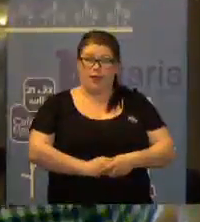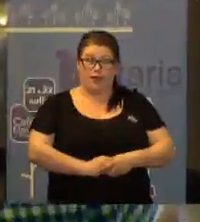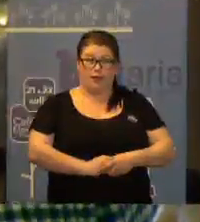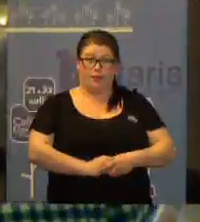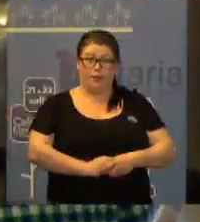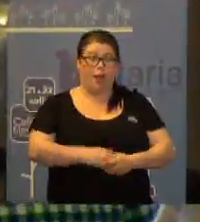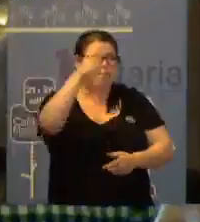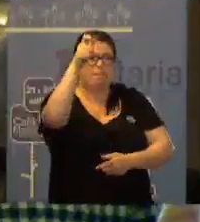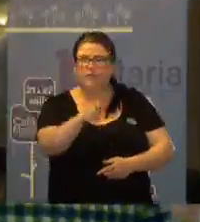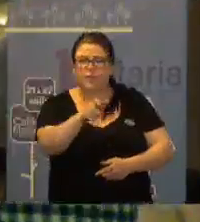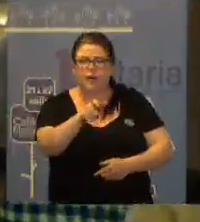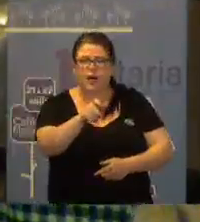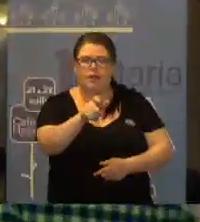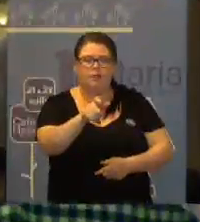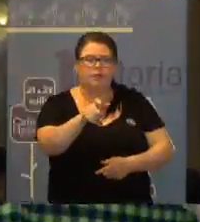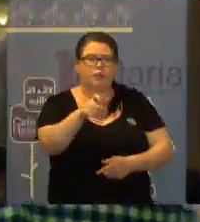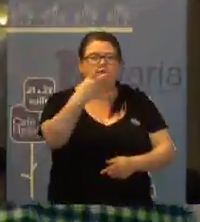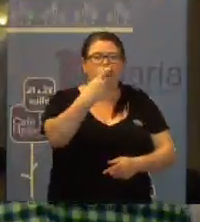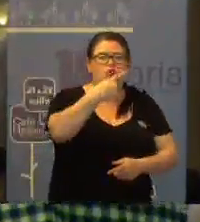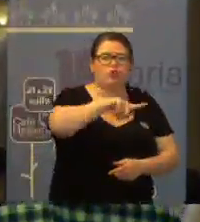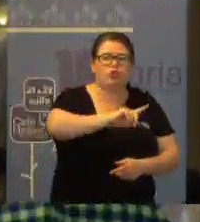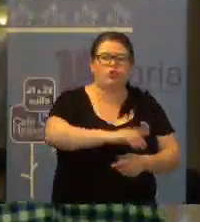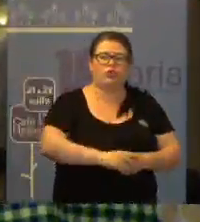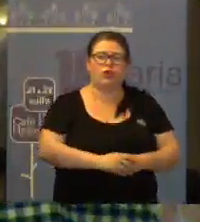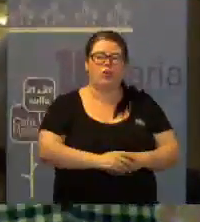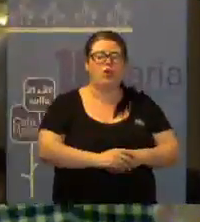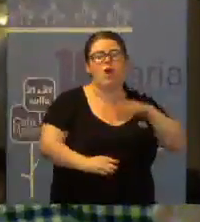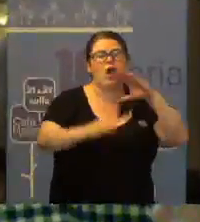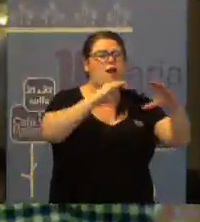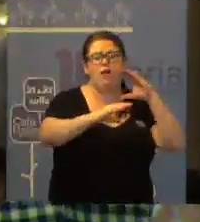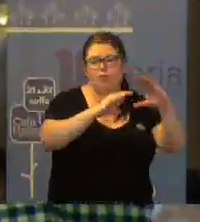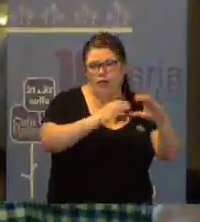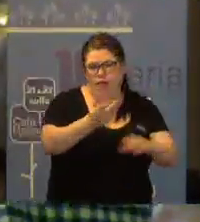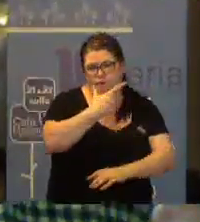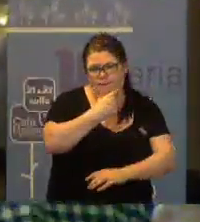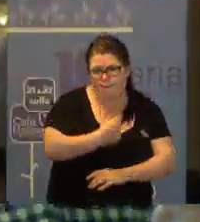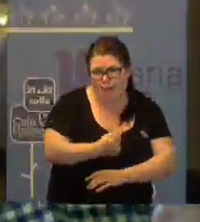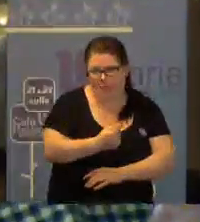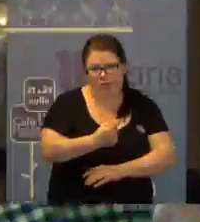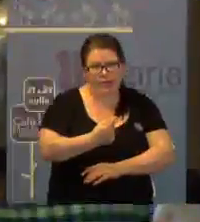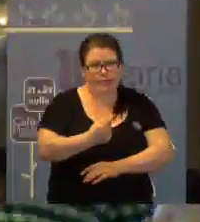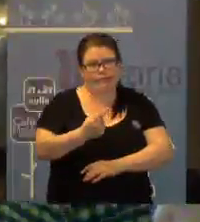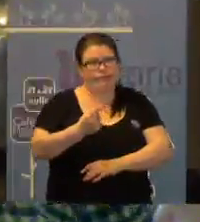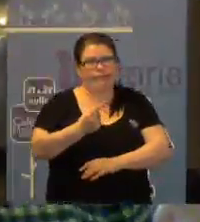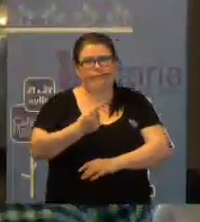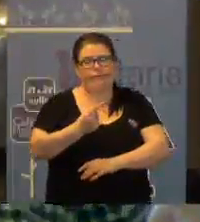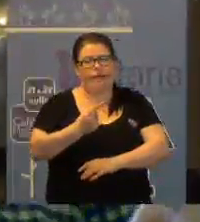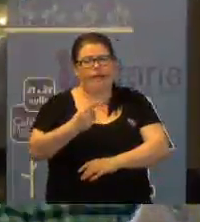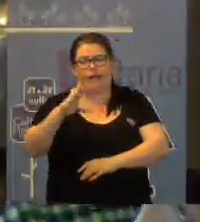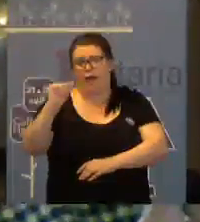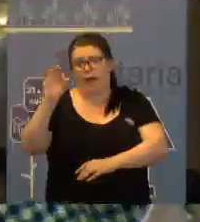vai vir outro. Se vamos caer simplemente en comunicación fácil, aí ten o máis fácil, o